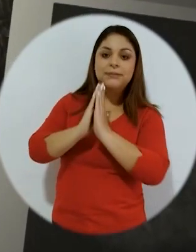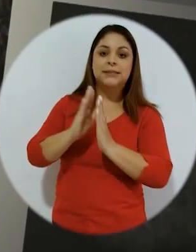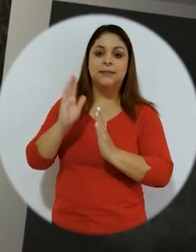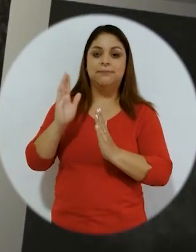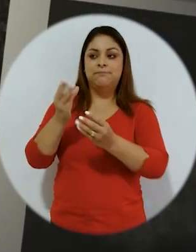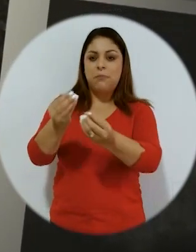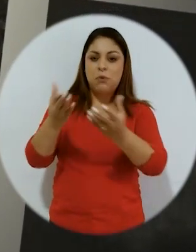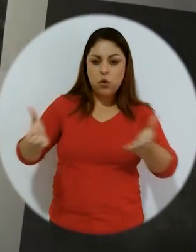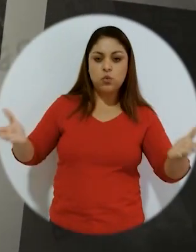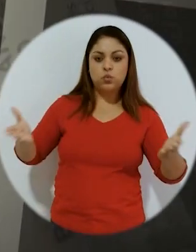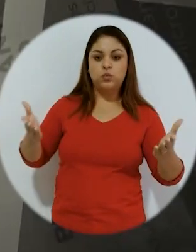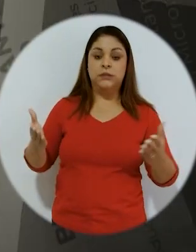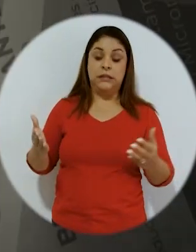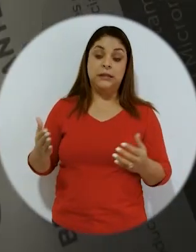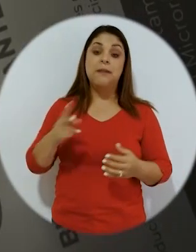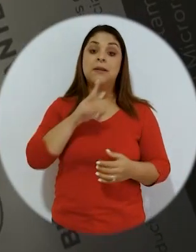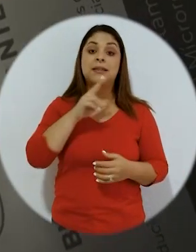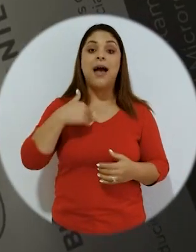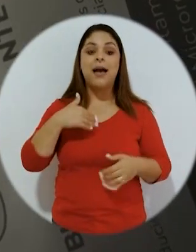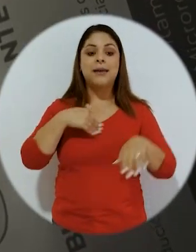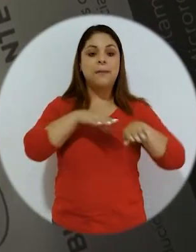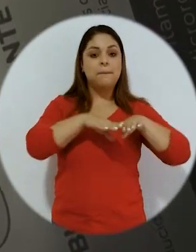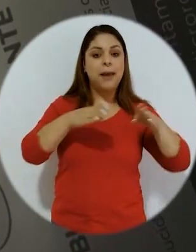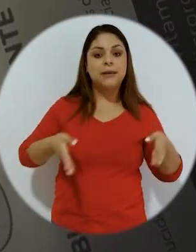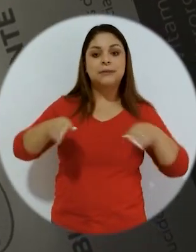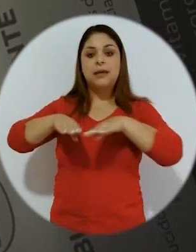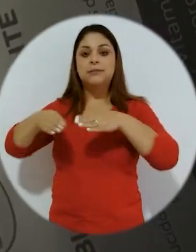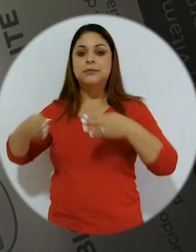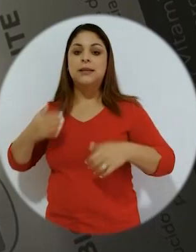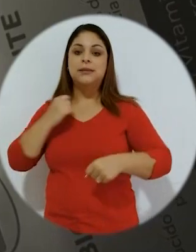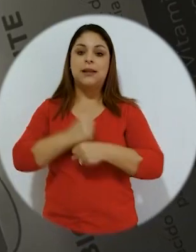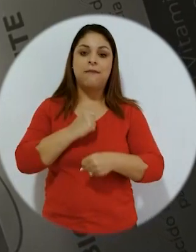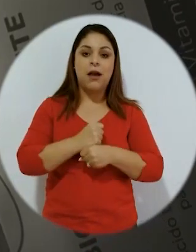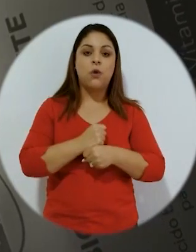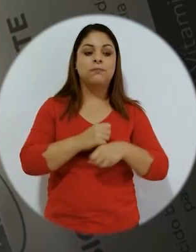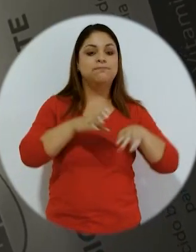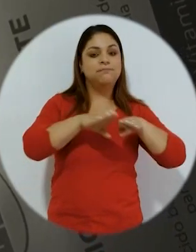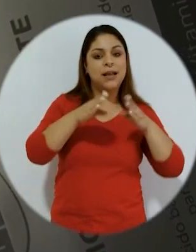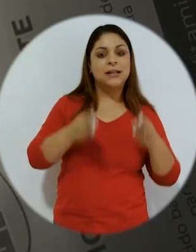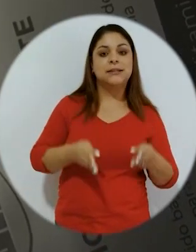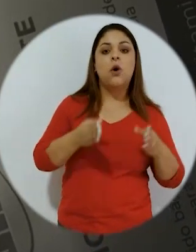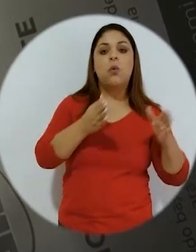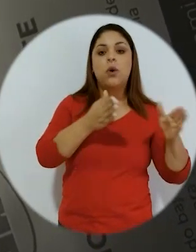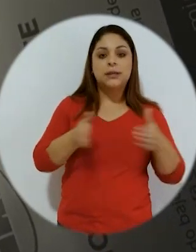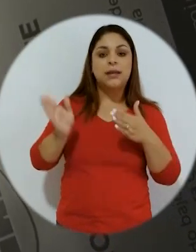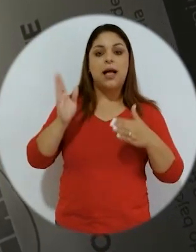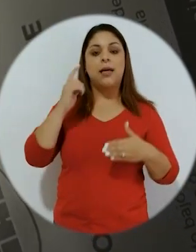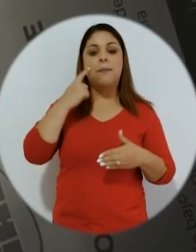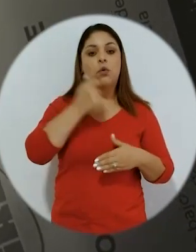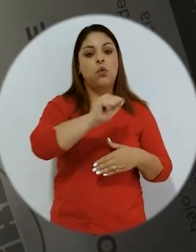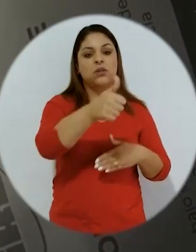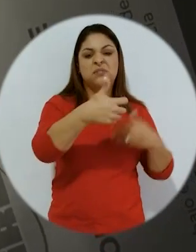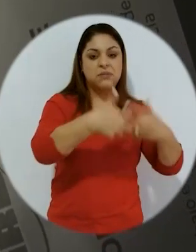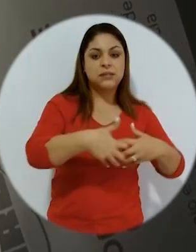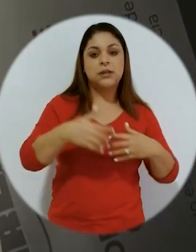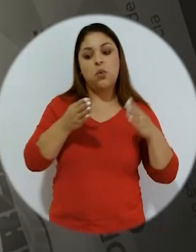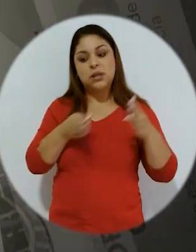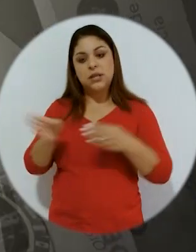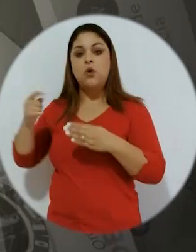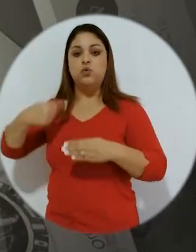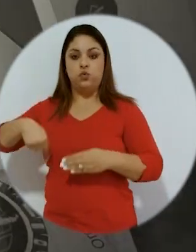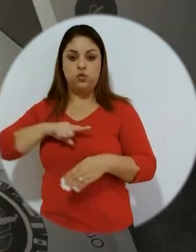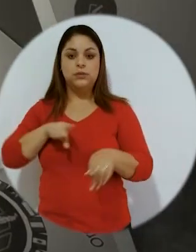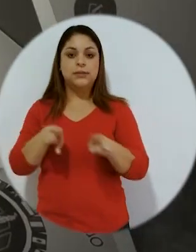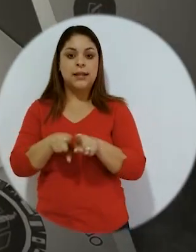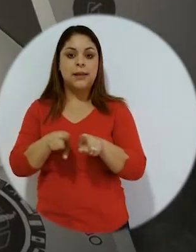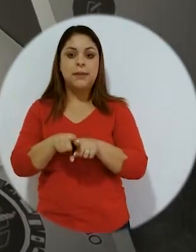mismas sostenibles. Entonces también vamos a tener unas mesas de trabajo, una organizada por Impact Hub y otra organizada por nosotros,